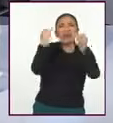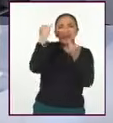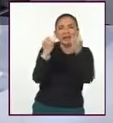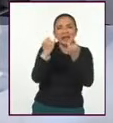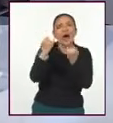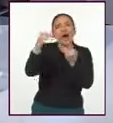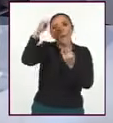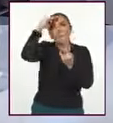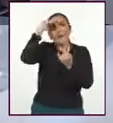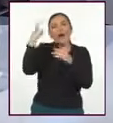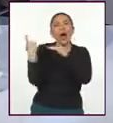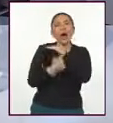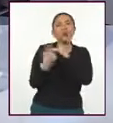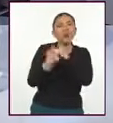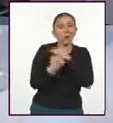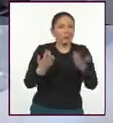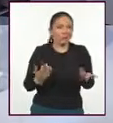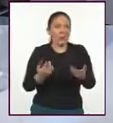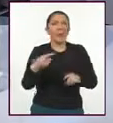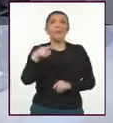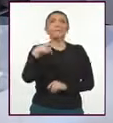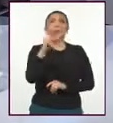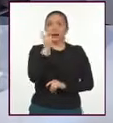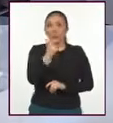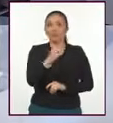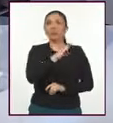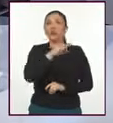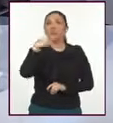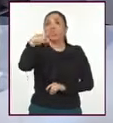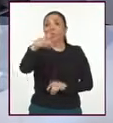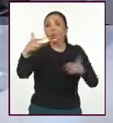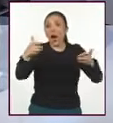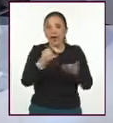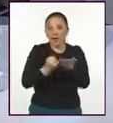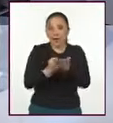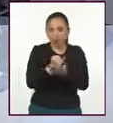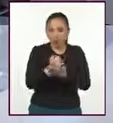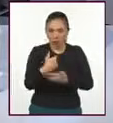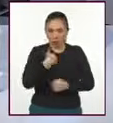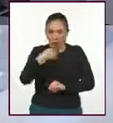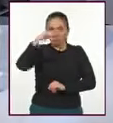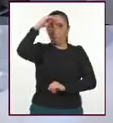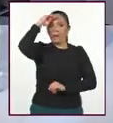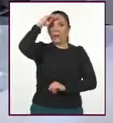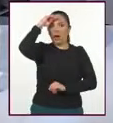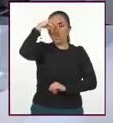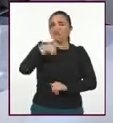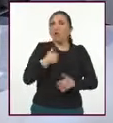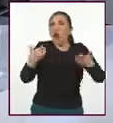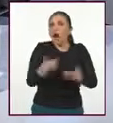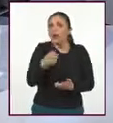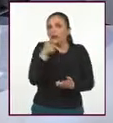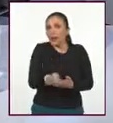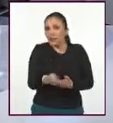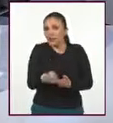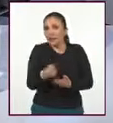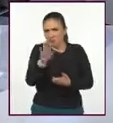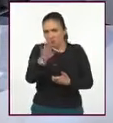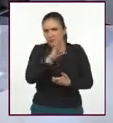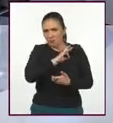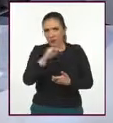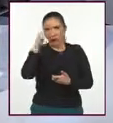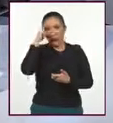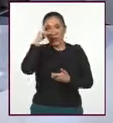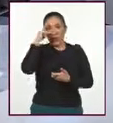automático, pero justamente uno puede decidir qué hacer con eso y en dado momento cuestionarse. Hay veces